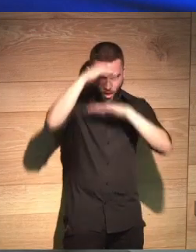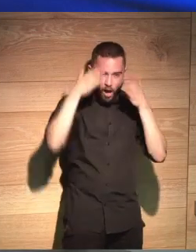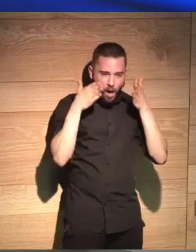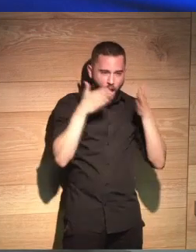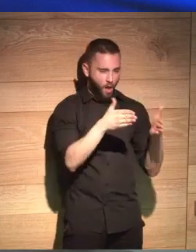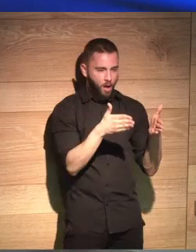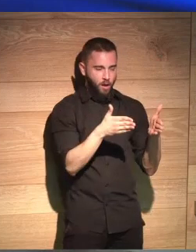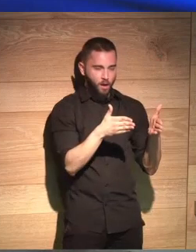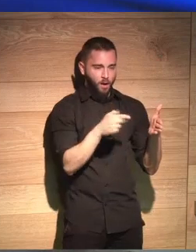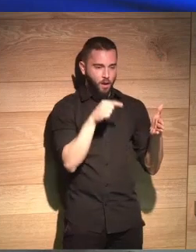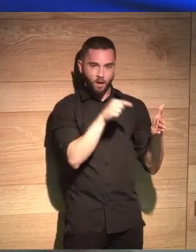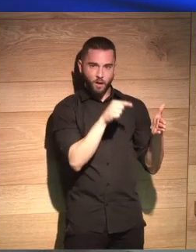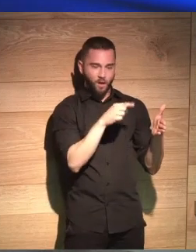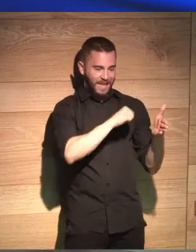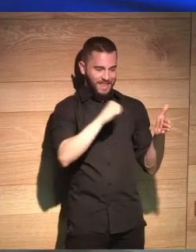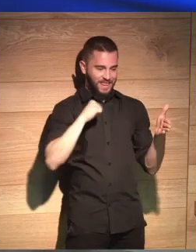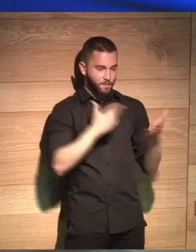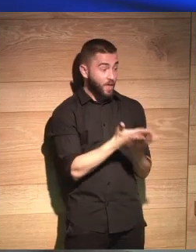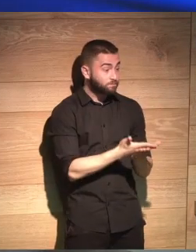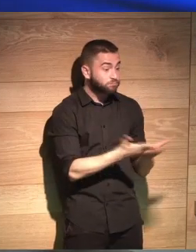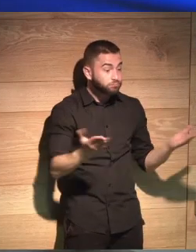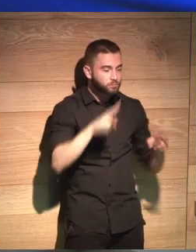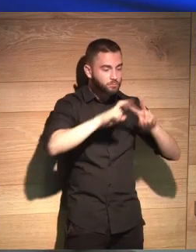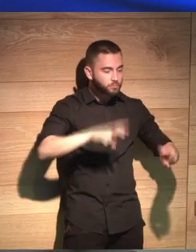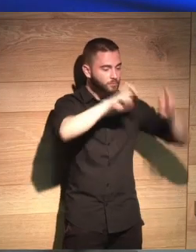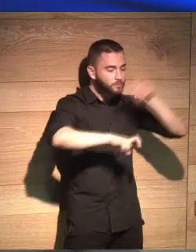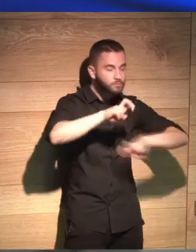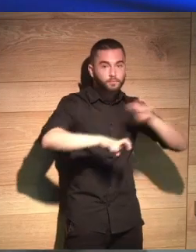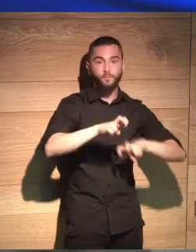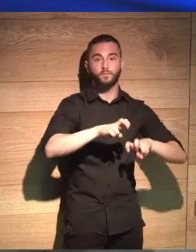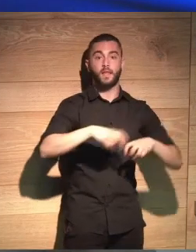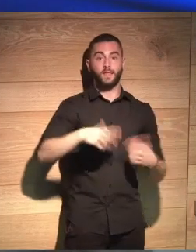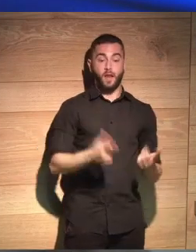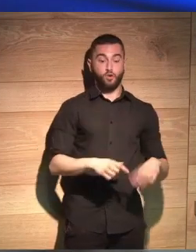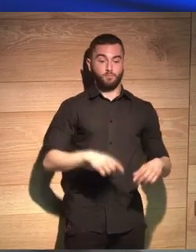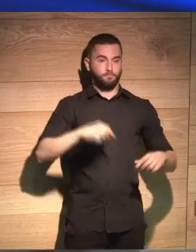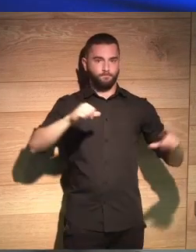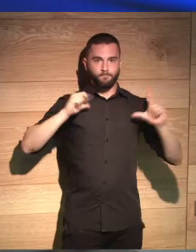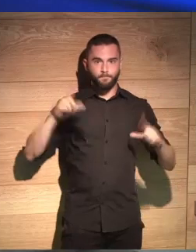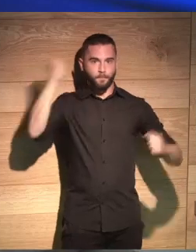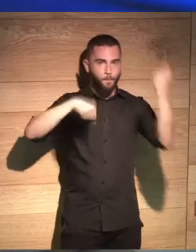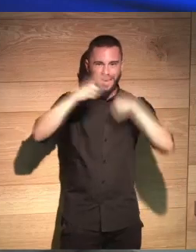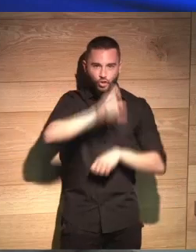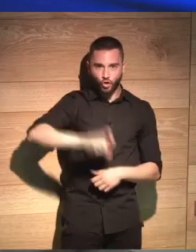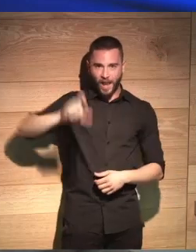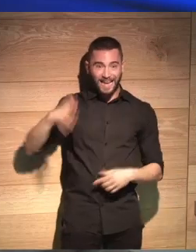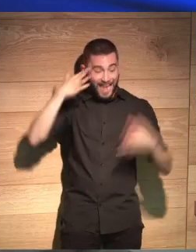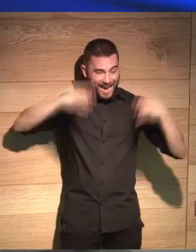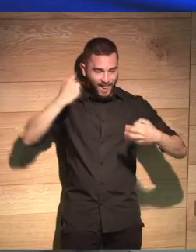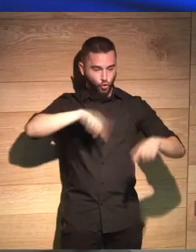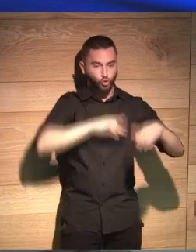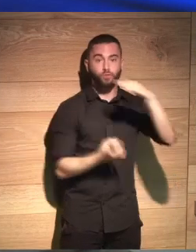en la intimidad de los otros, en la intimidad de los personajes, en la realidad que